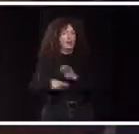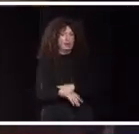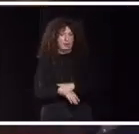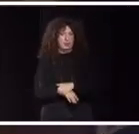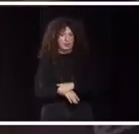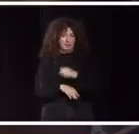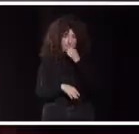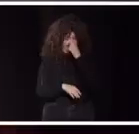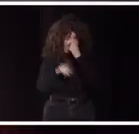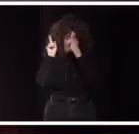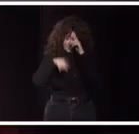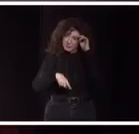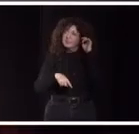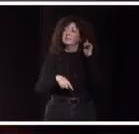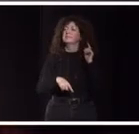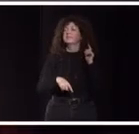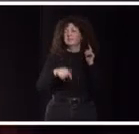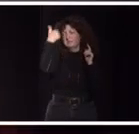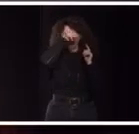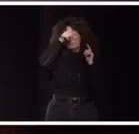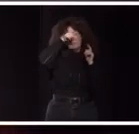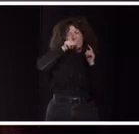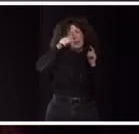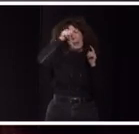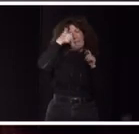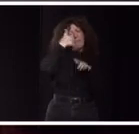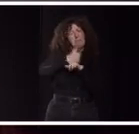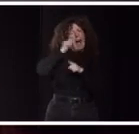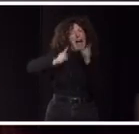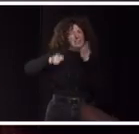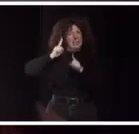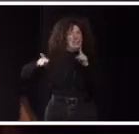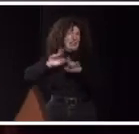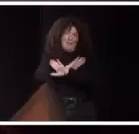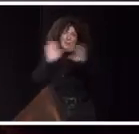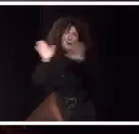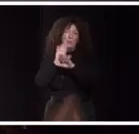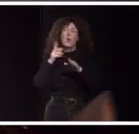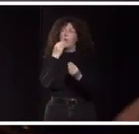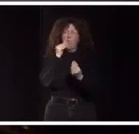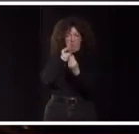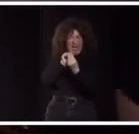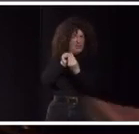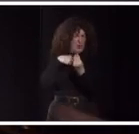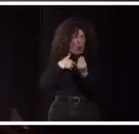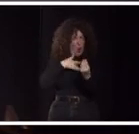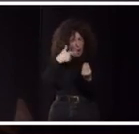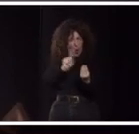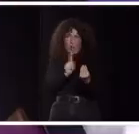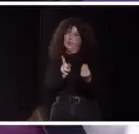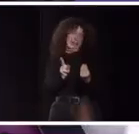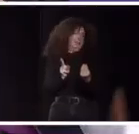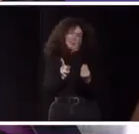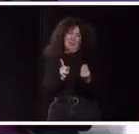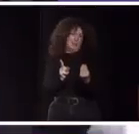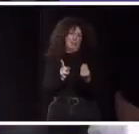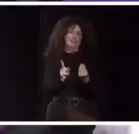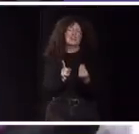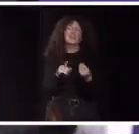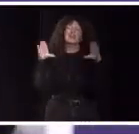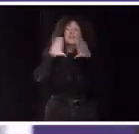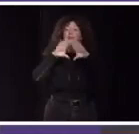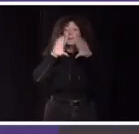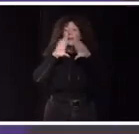y denunciando las estrategias machistas de quien le dio un beso no consentido. El feminismo,